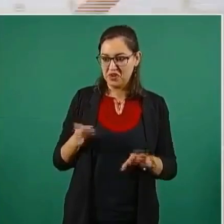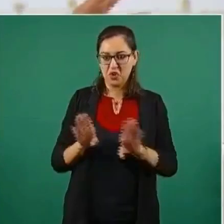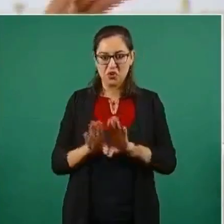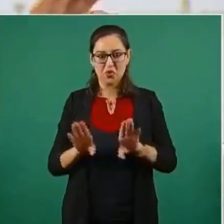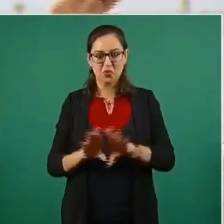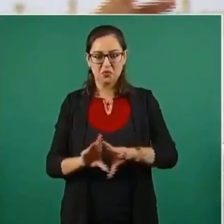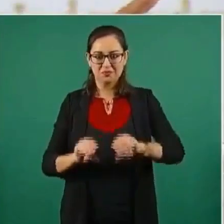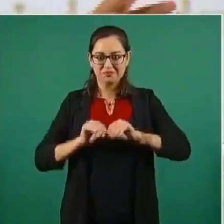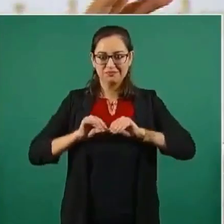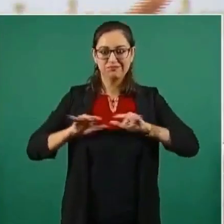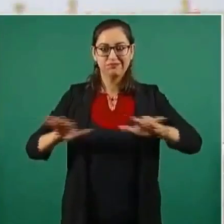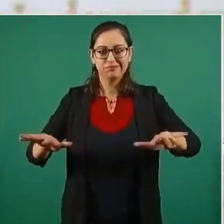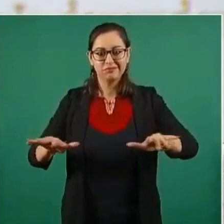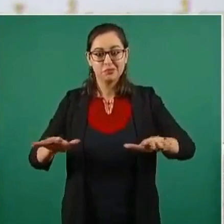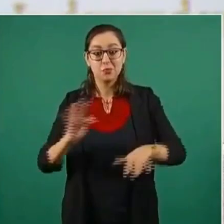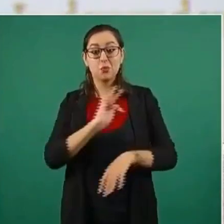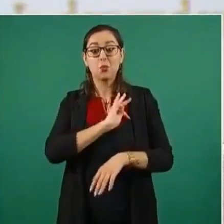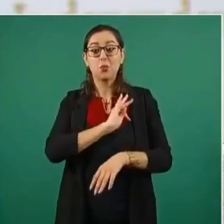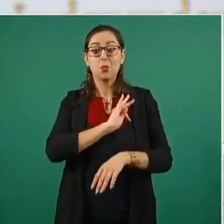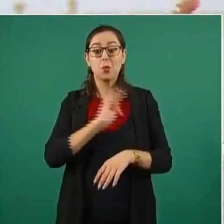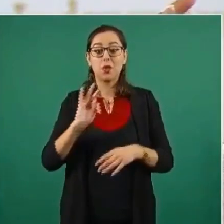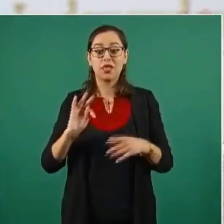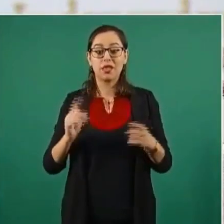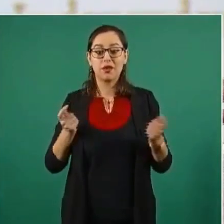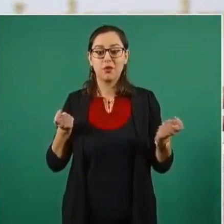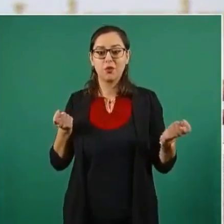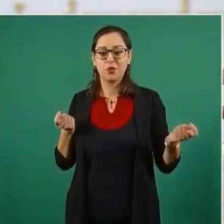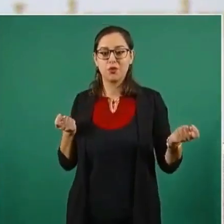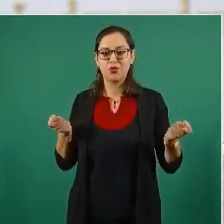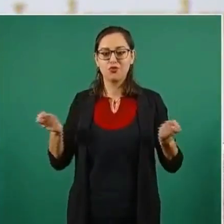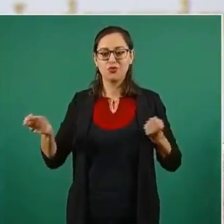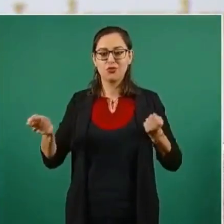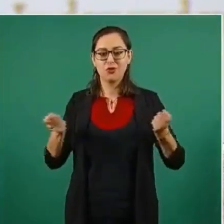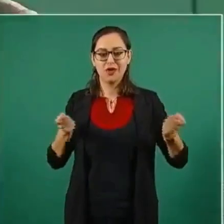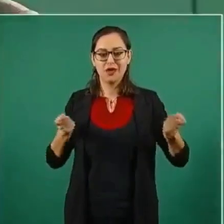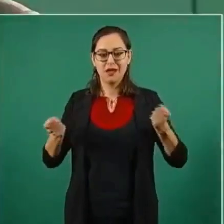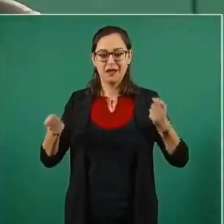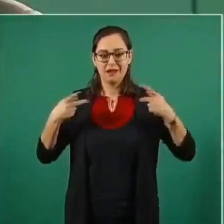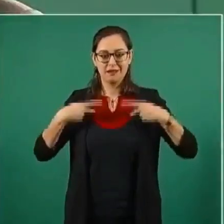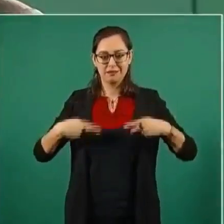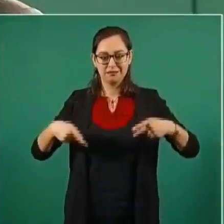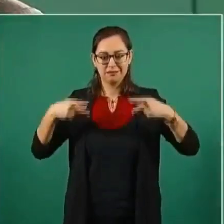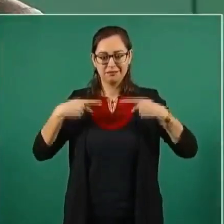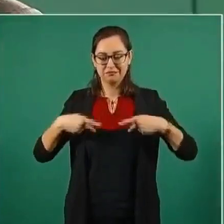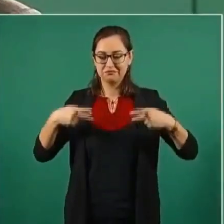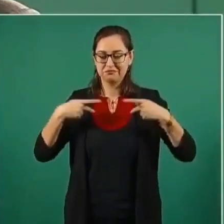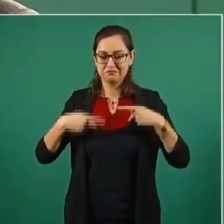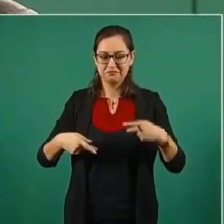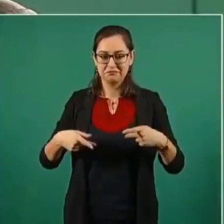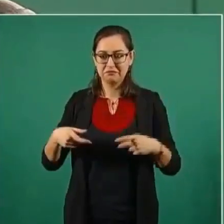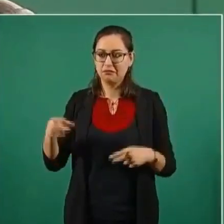control masivo de los medios,